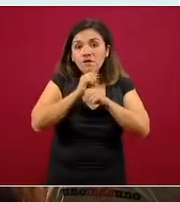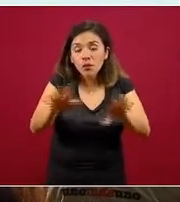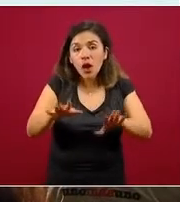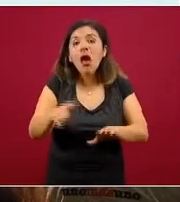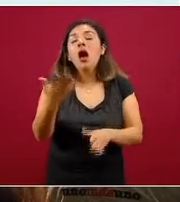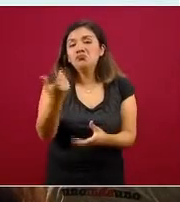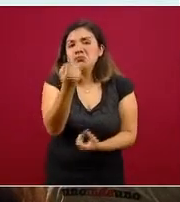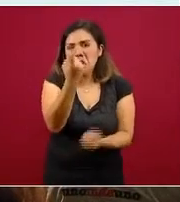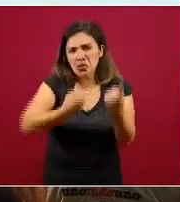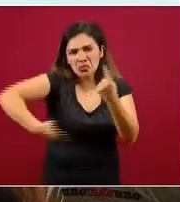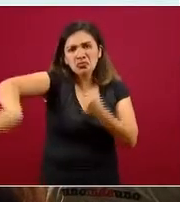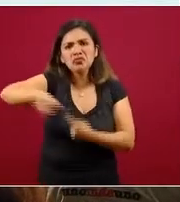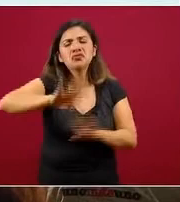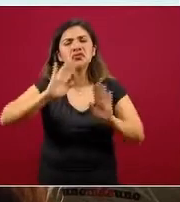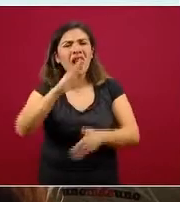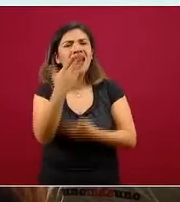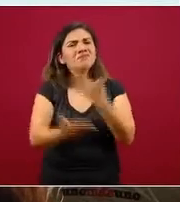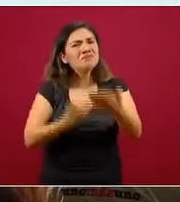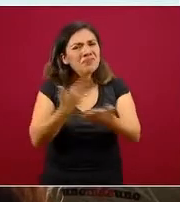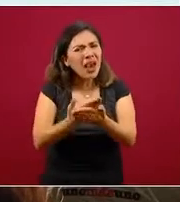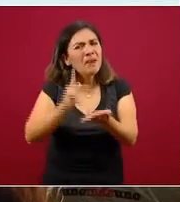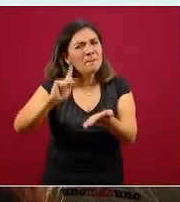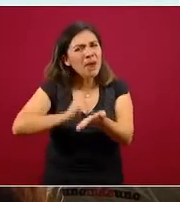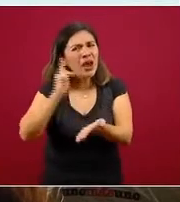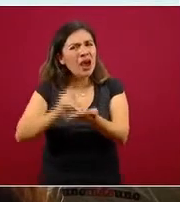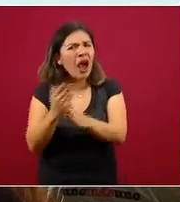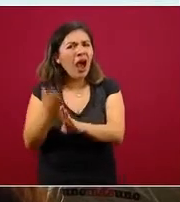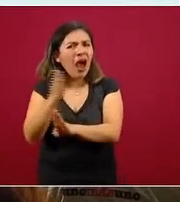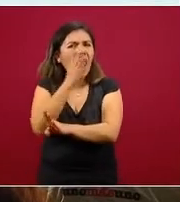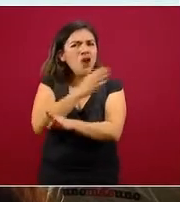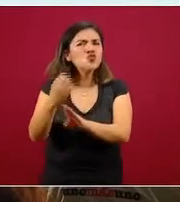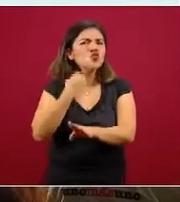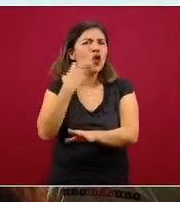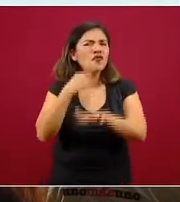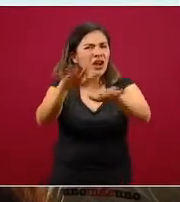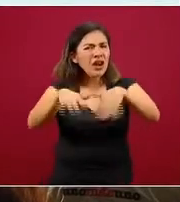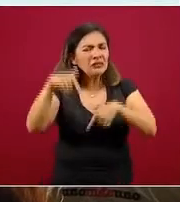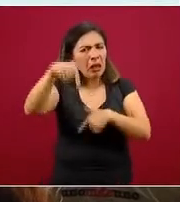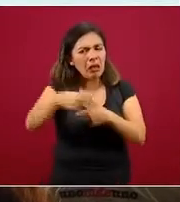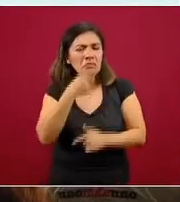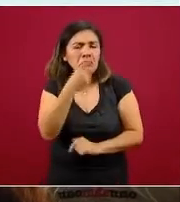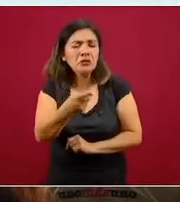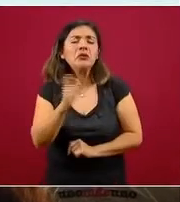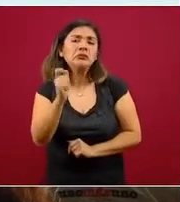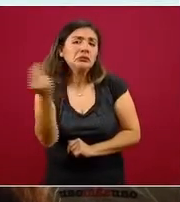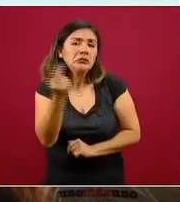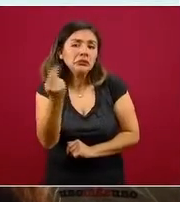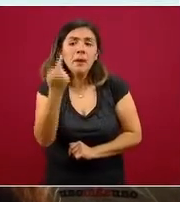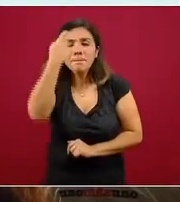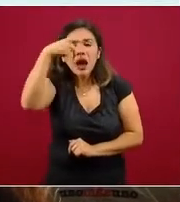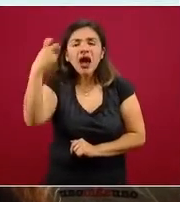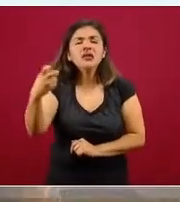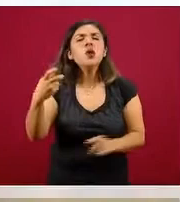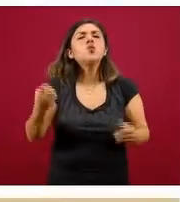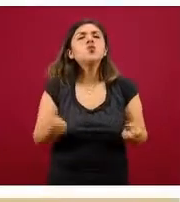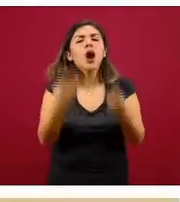que algunos de ustedes lo han solicitado en conferencias previas y tiene que ver precisamente con